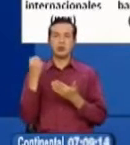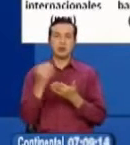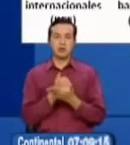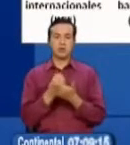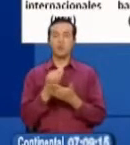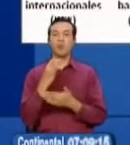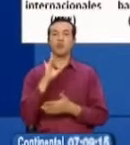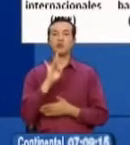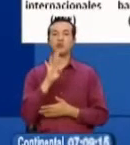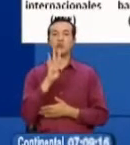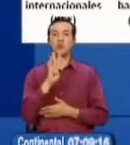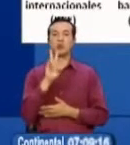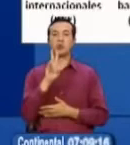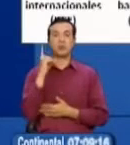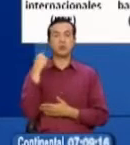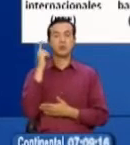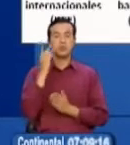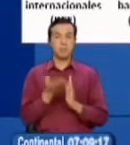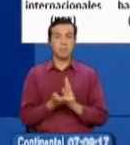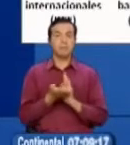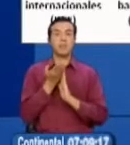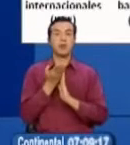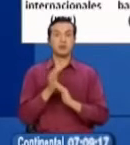en 842 millones.